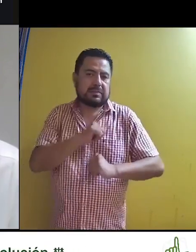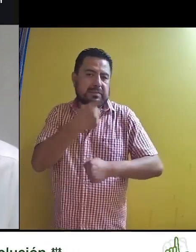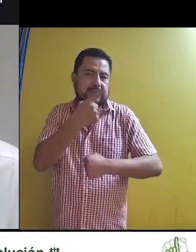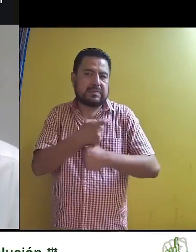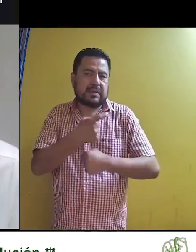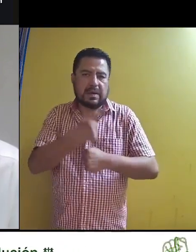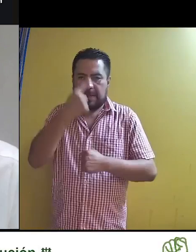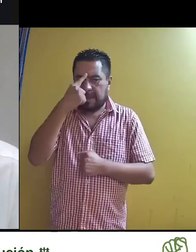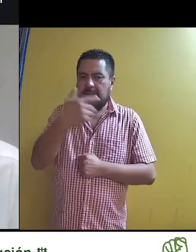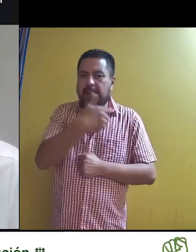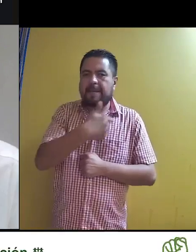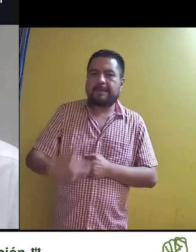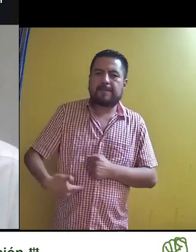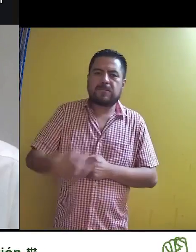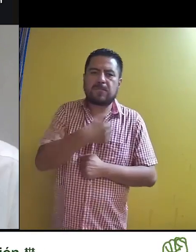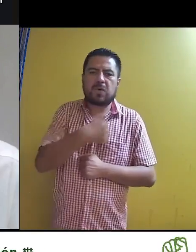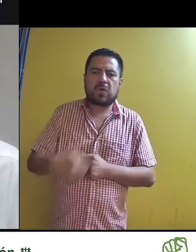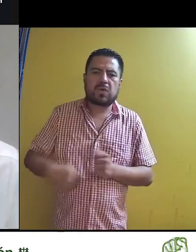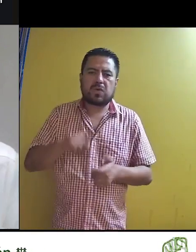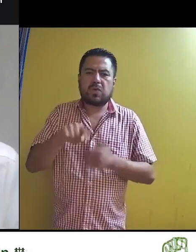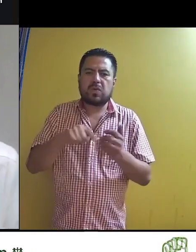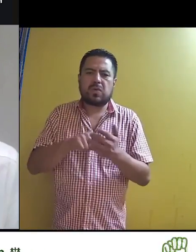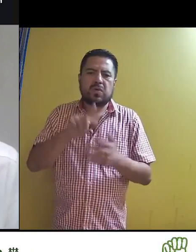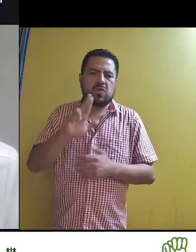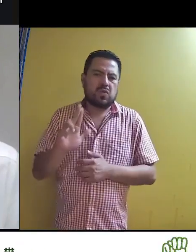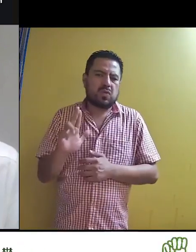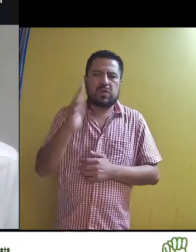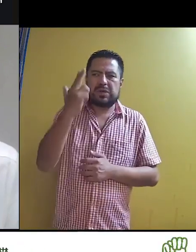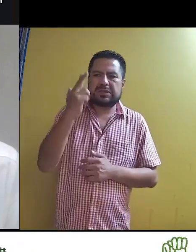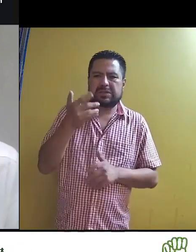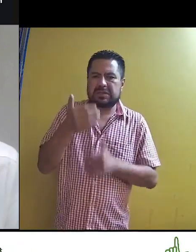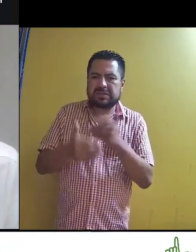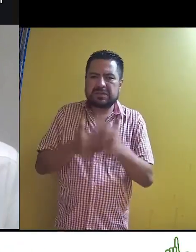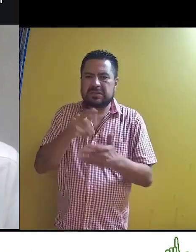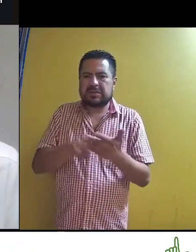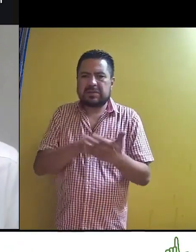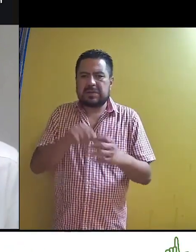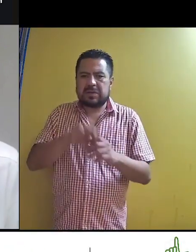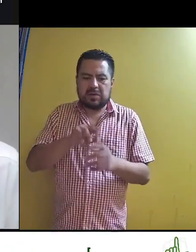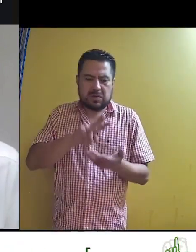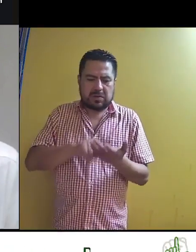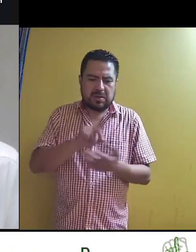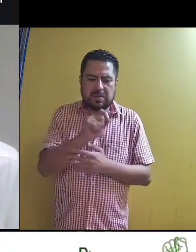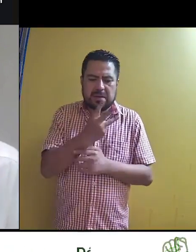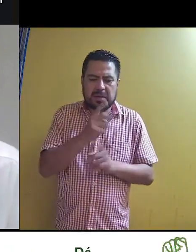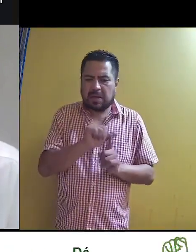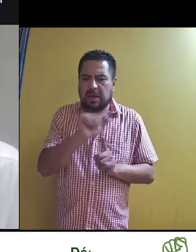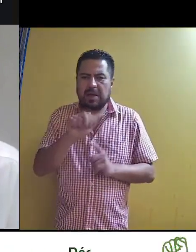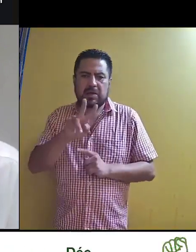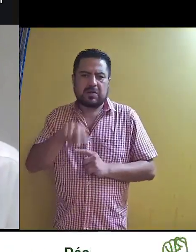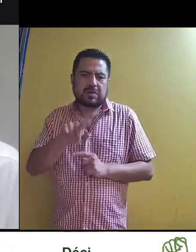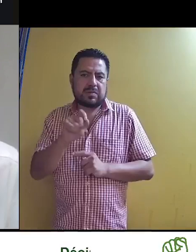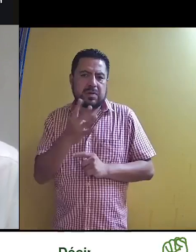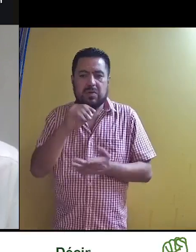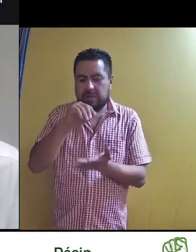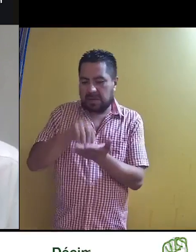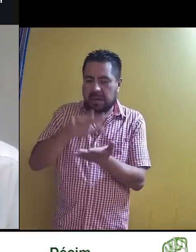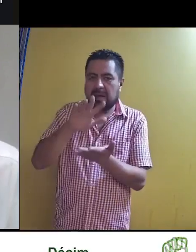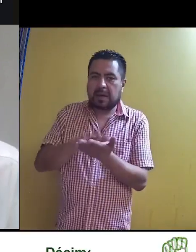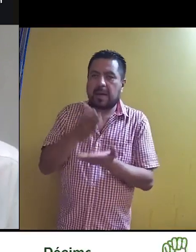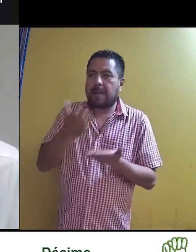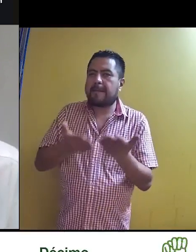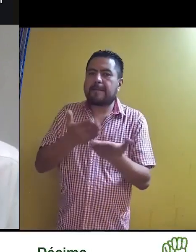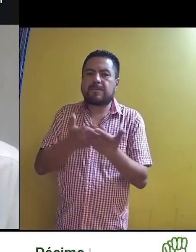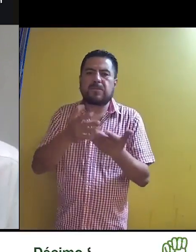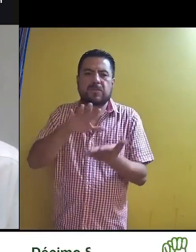para la presidencia del Ayuntamiento de Huitzuco en el proceso electoral local 23-24. En su registro, presentó